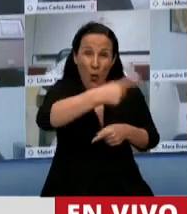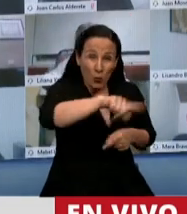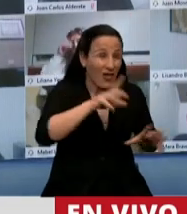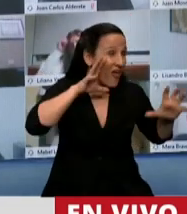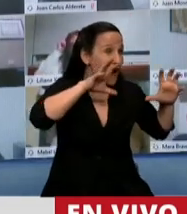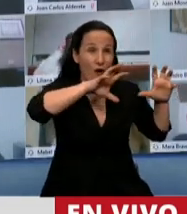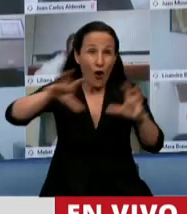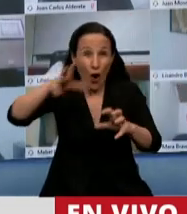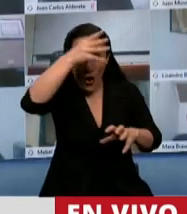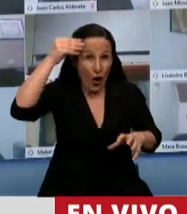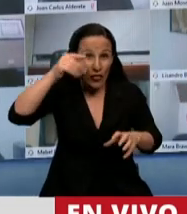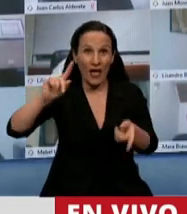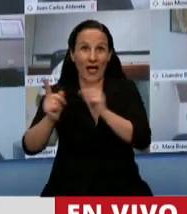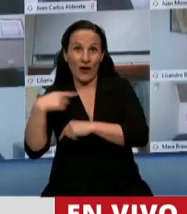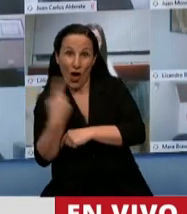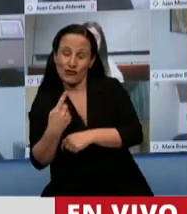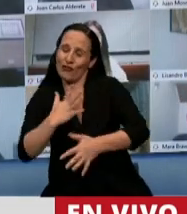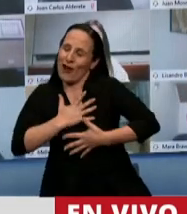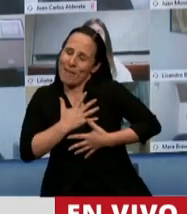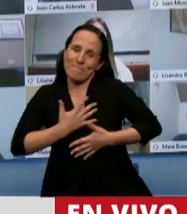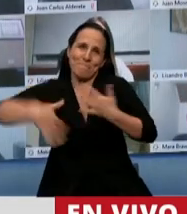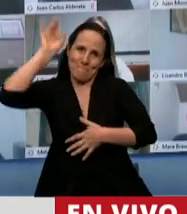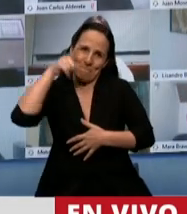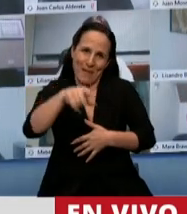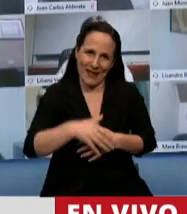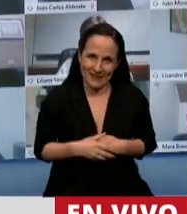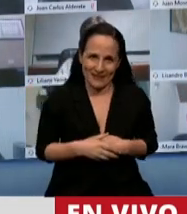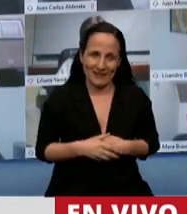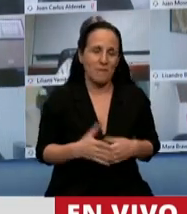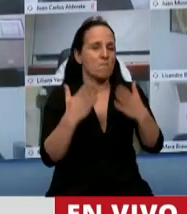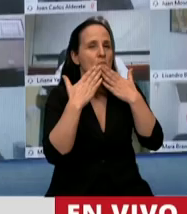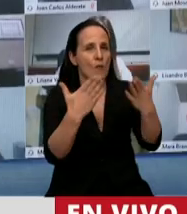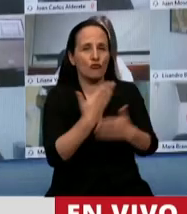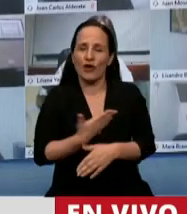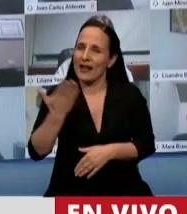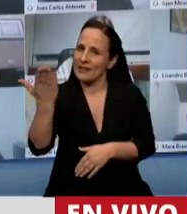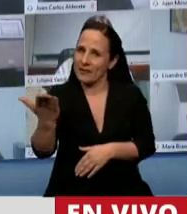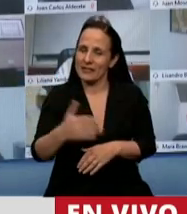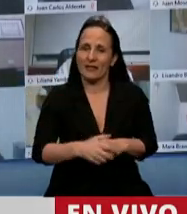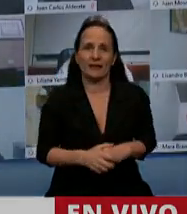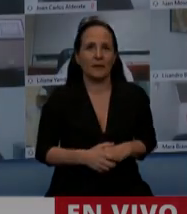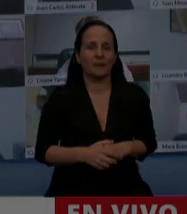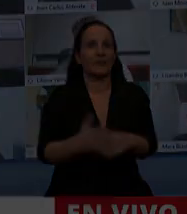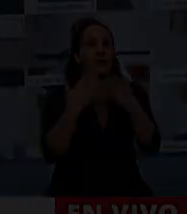odian ustedes, más la amamos el resto de los argentinos. Muchísimas gracias, señor presidente. Gracias, diputada.